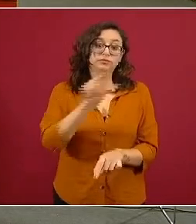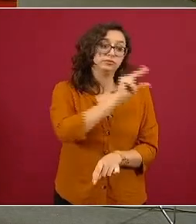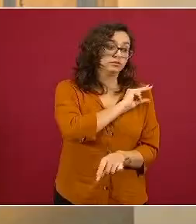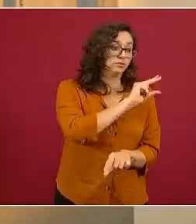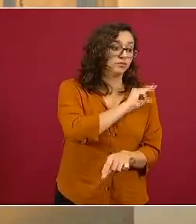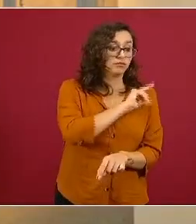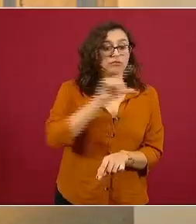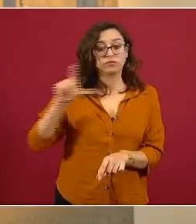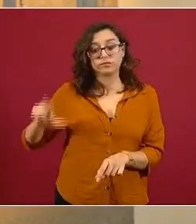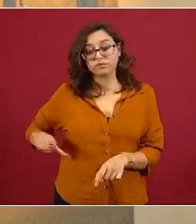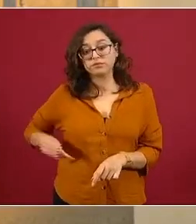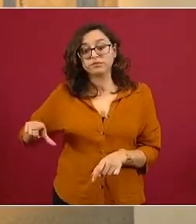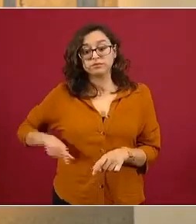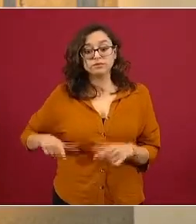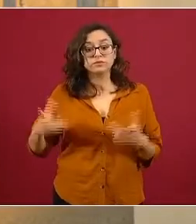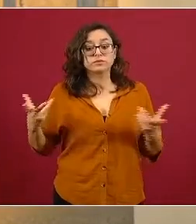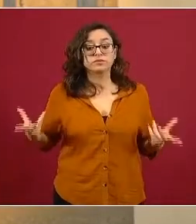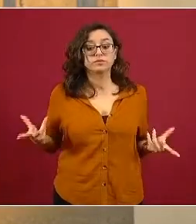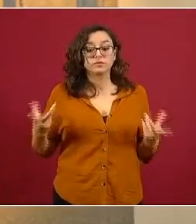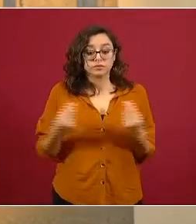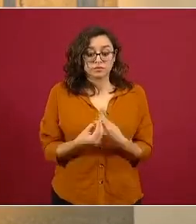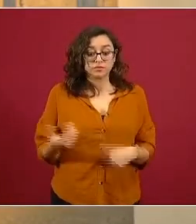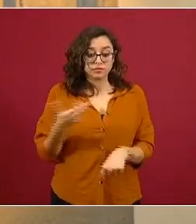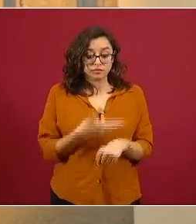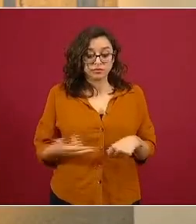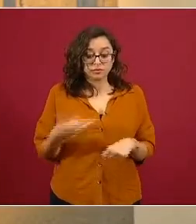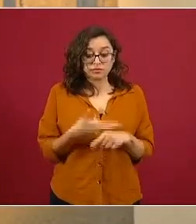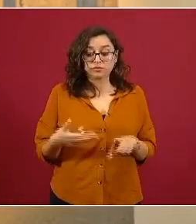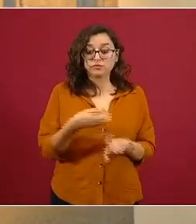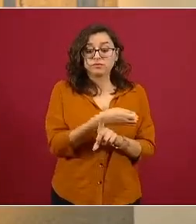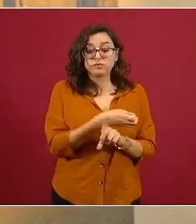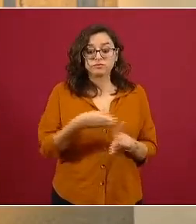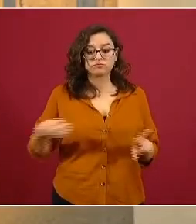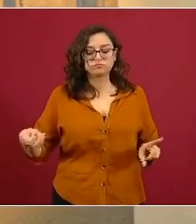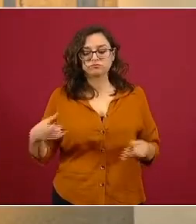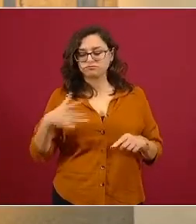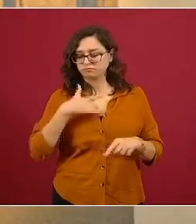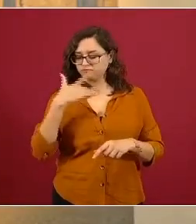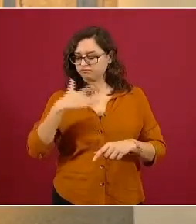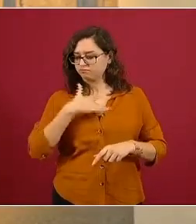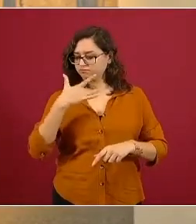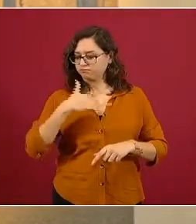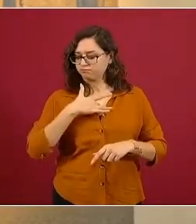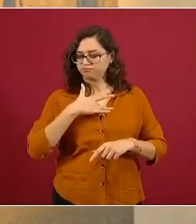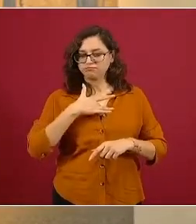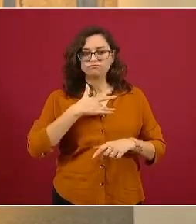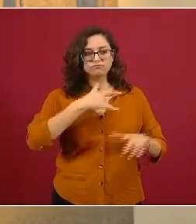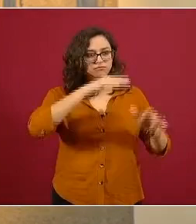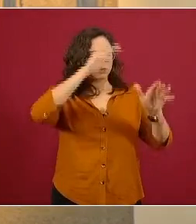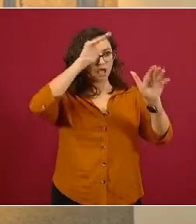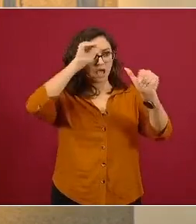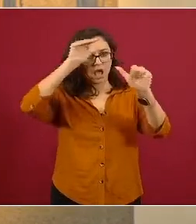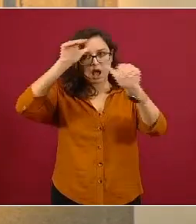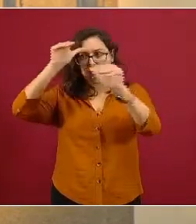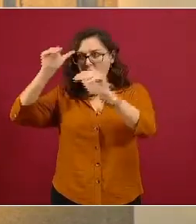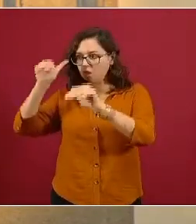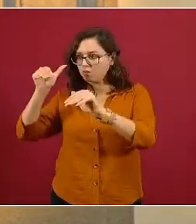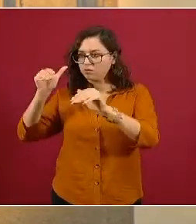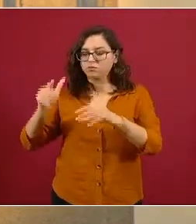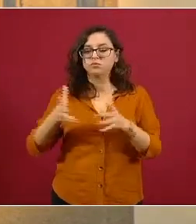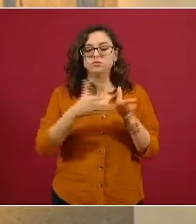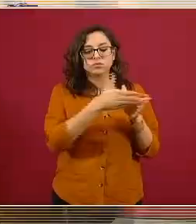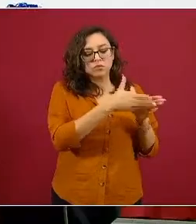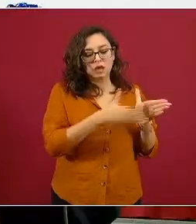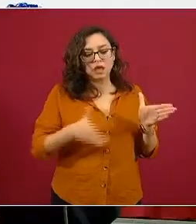que participamos en la organización del Buen Fin, llegamos a un acuerdo para extender